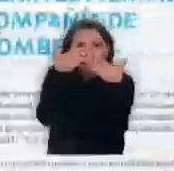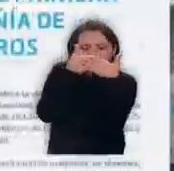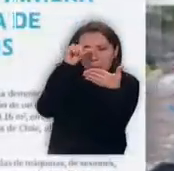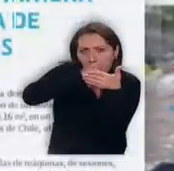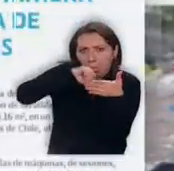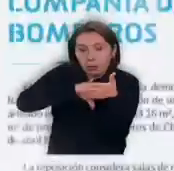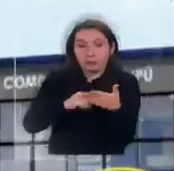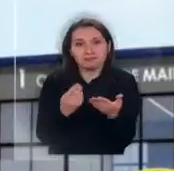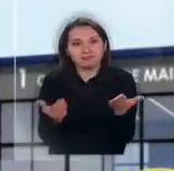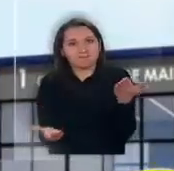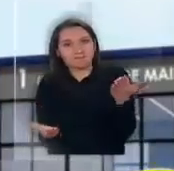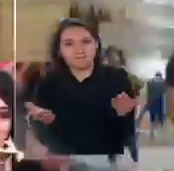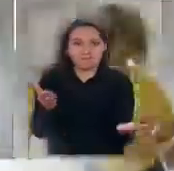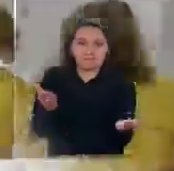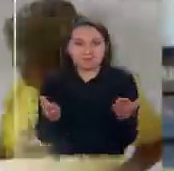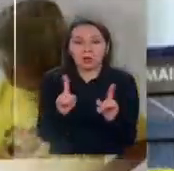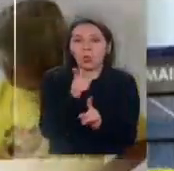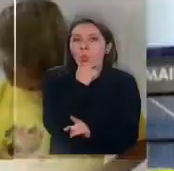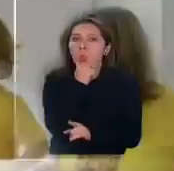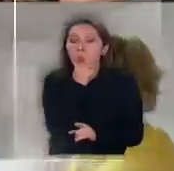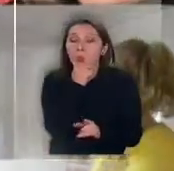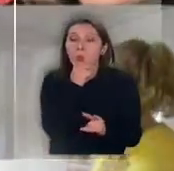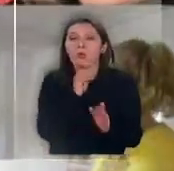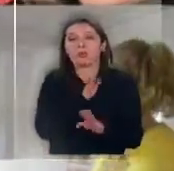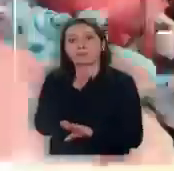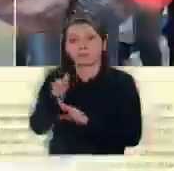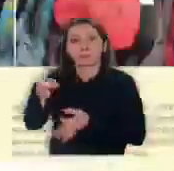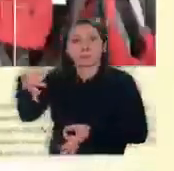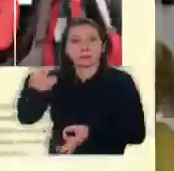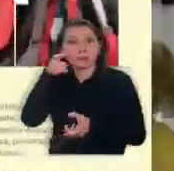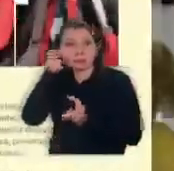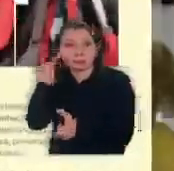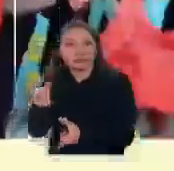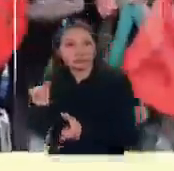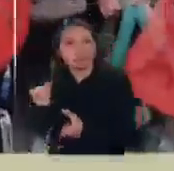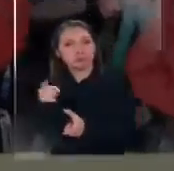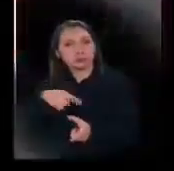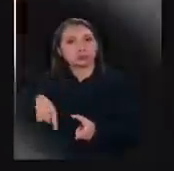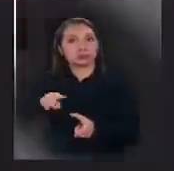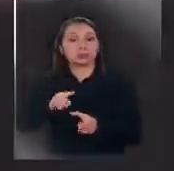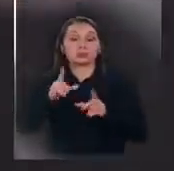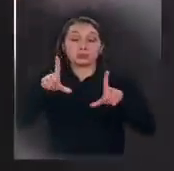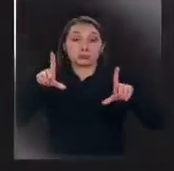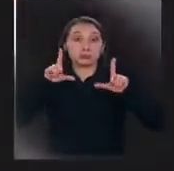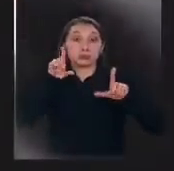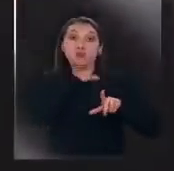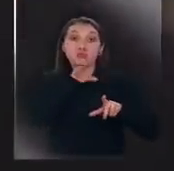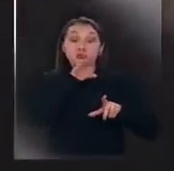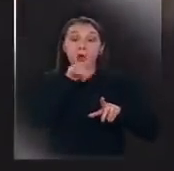Las dos caras de este cuestionamiento, uno que por ahora está en la Contraloría, uso de imagen que está en investigación.